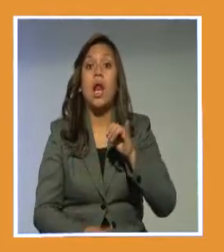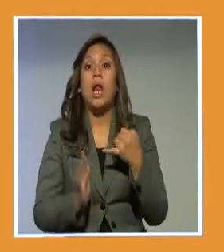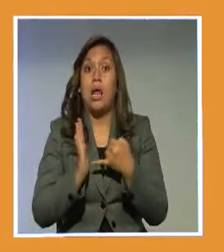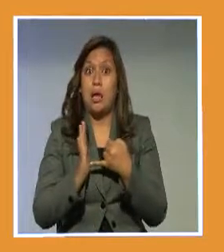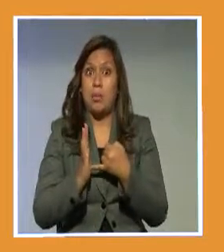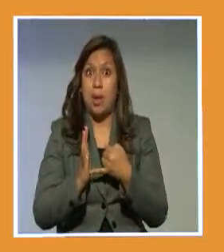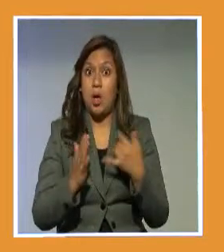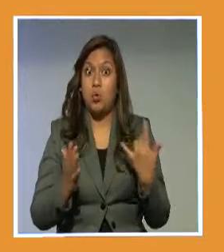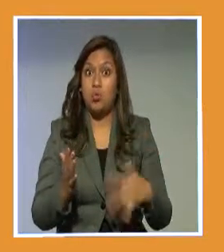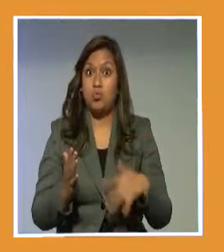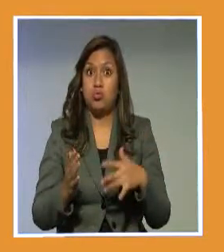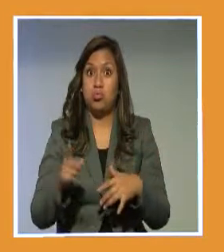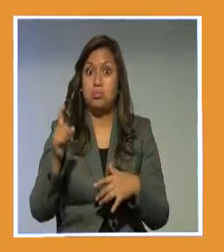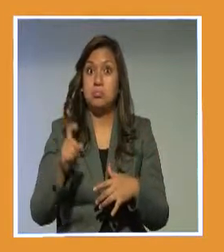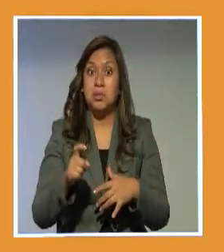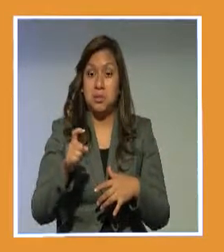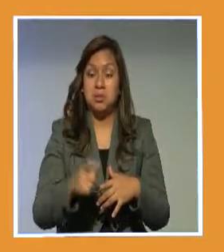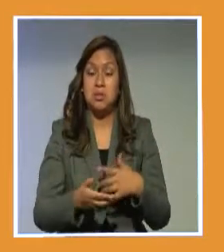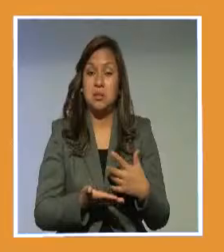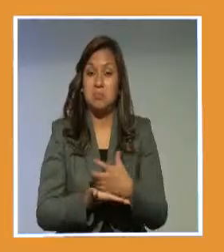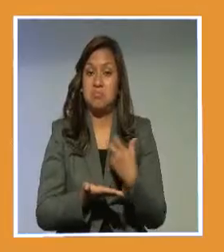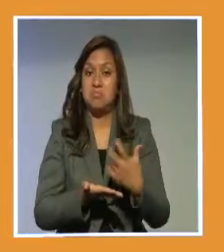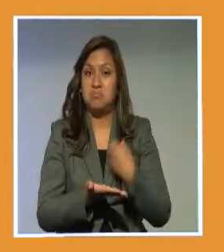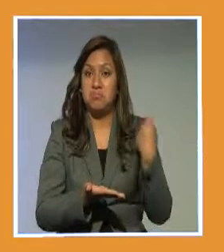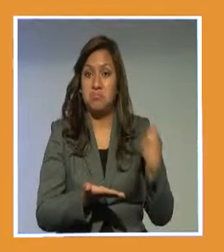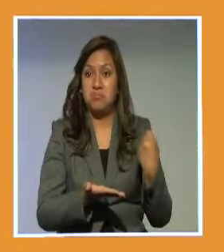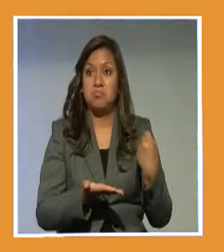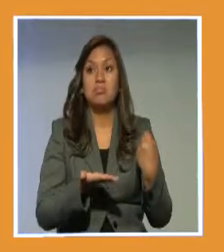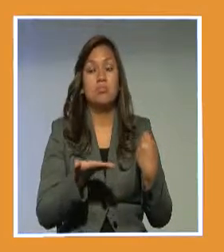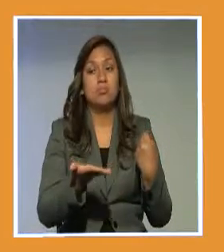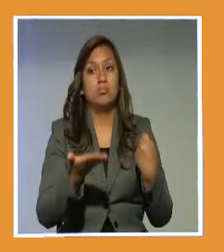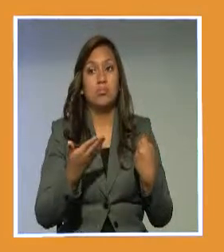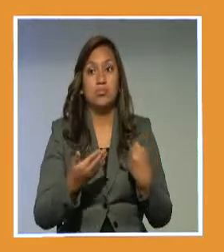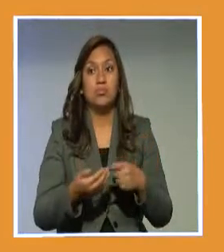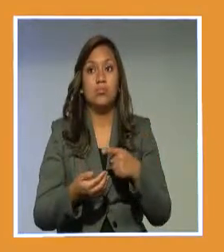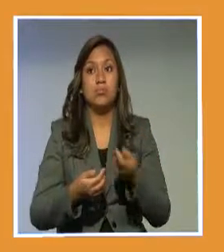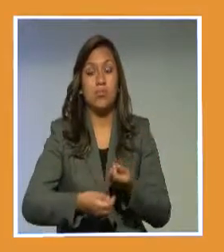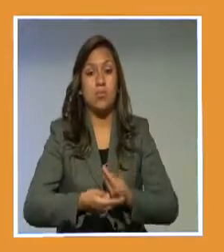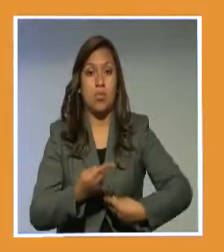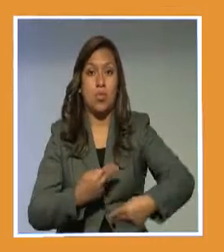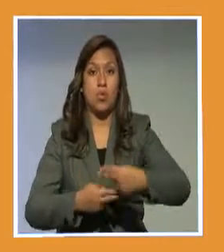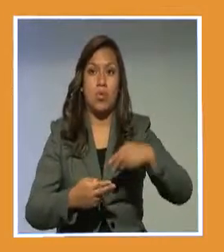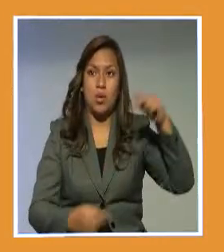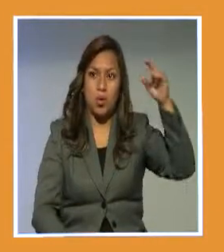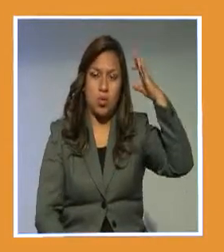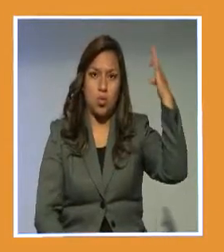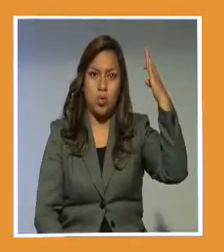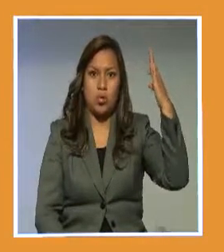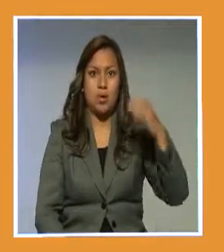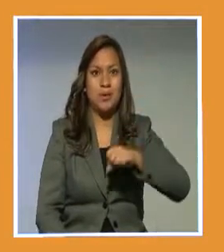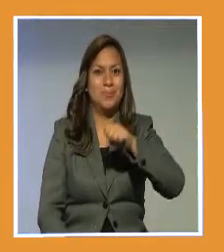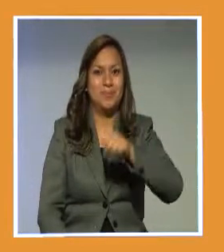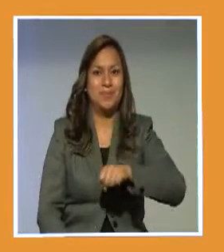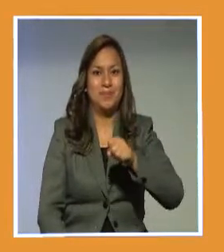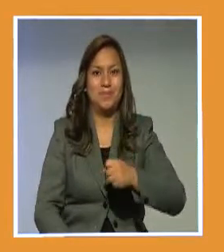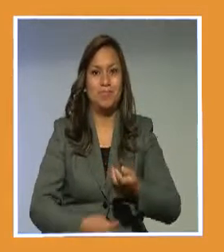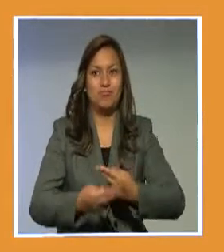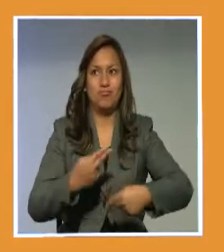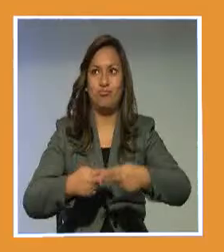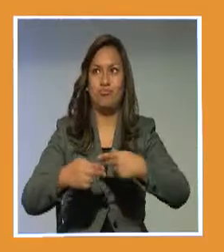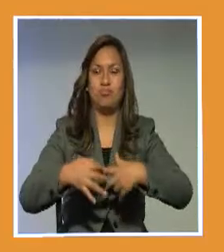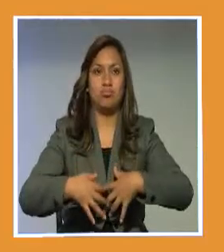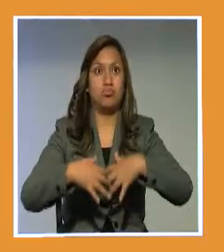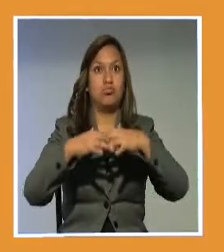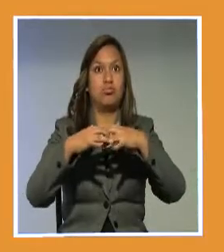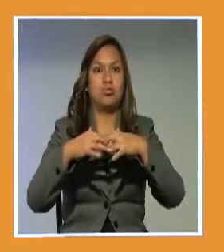frente a las necesidades de recurso. Tenemos reportes, presidenta Gabriela, sobre el comercio en Tulcán. Se ha restablecido en buena medida